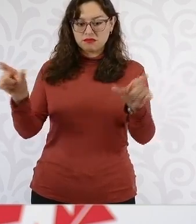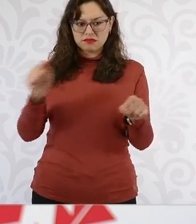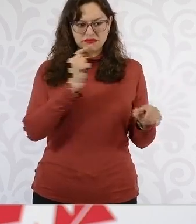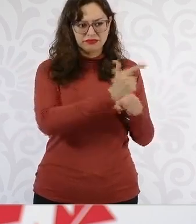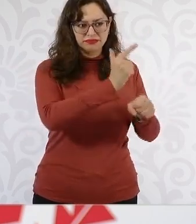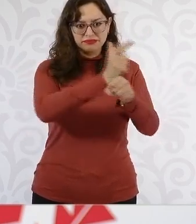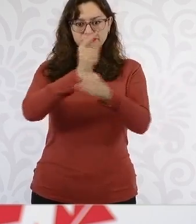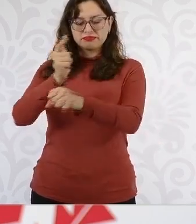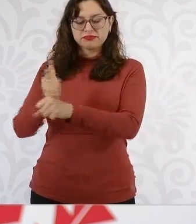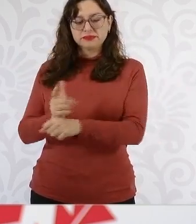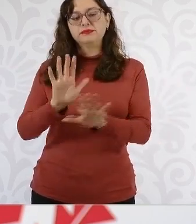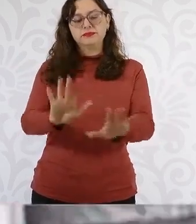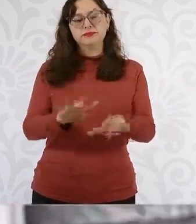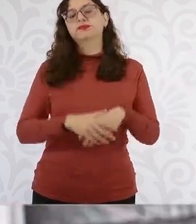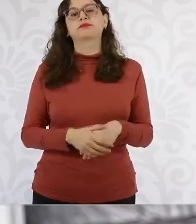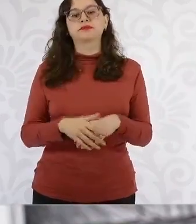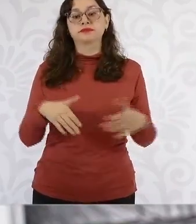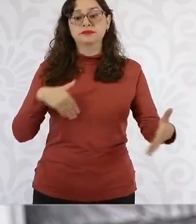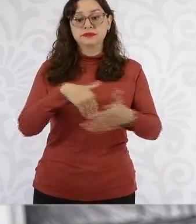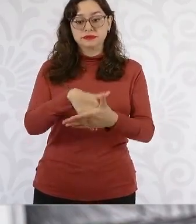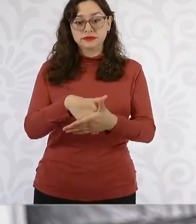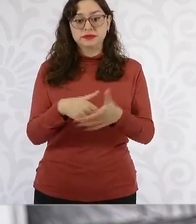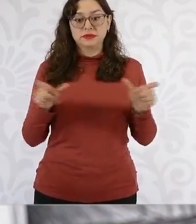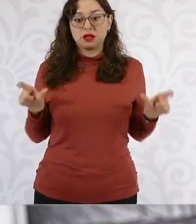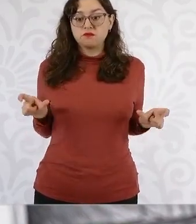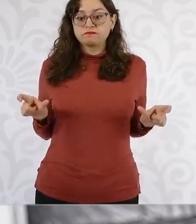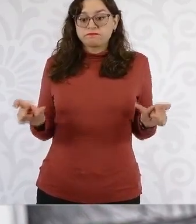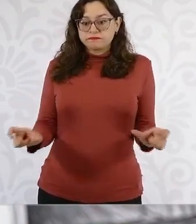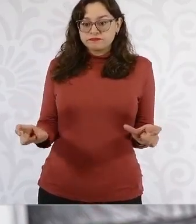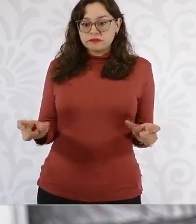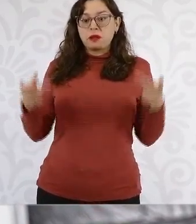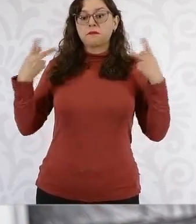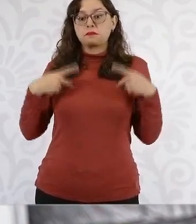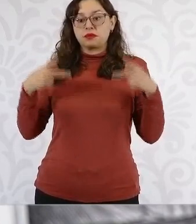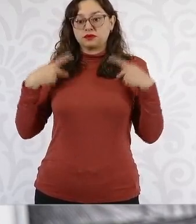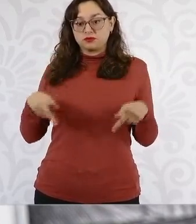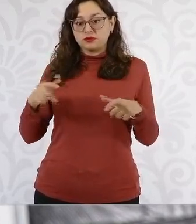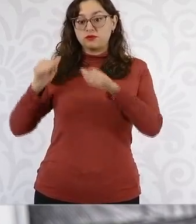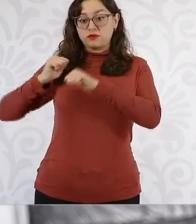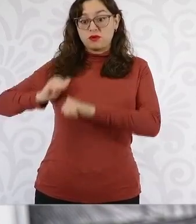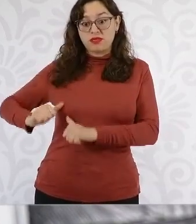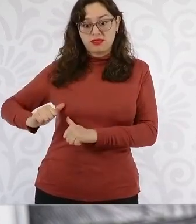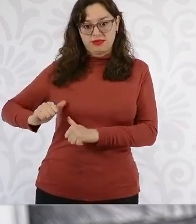hace? El agente aduanal pues hace una serie de funciones sumamente relevantes,